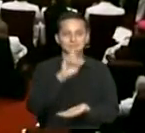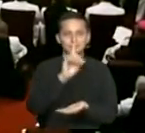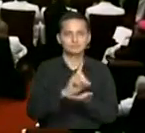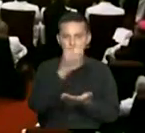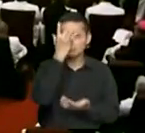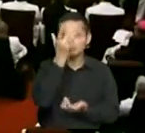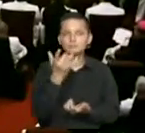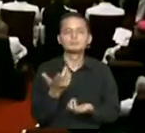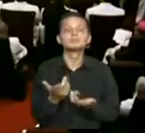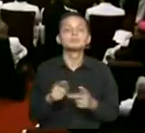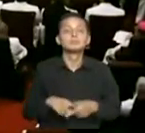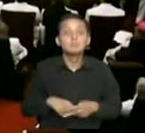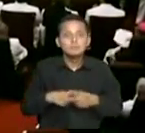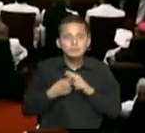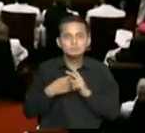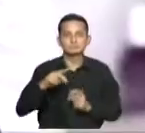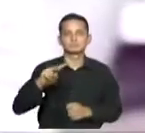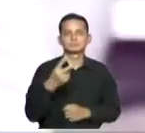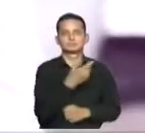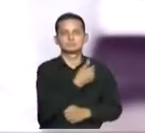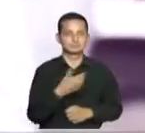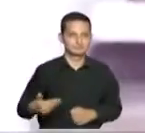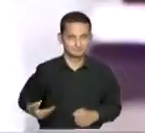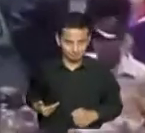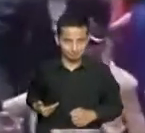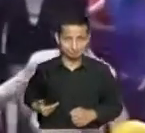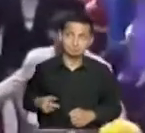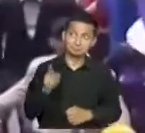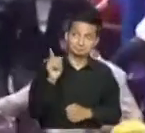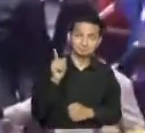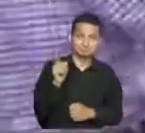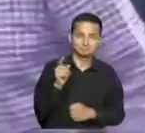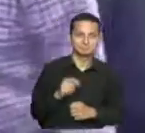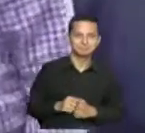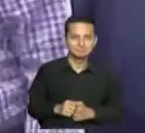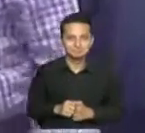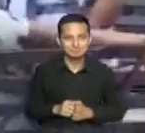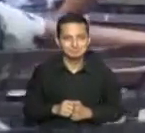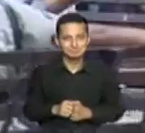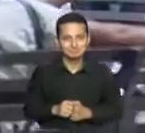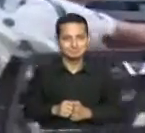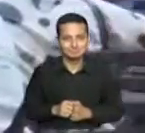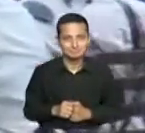el inicio del segundo mandato del presidente de esa nación, Danilo Medina.